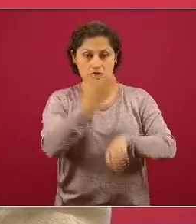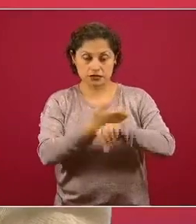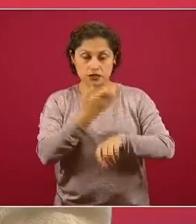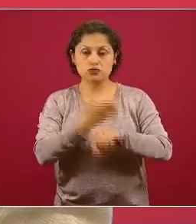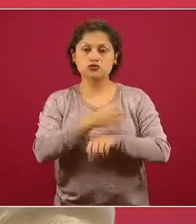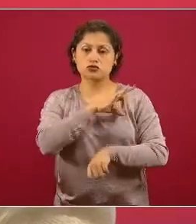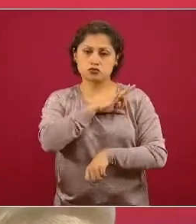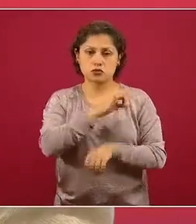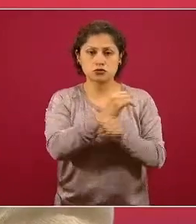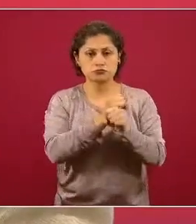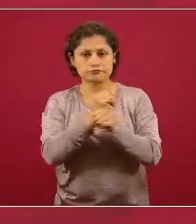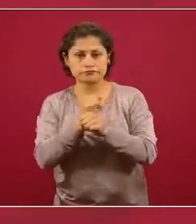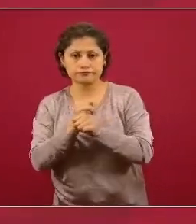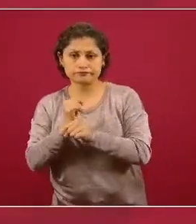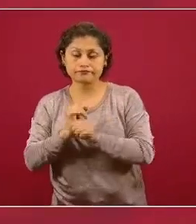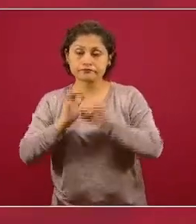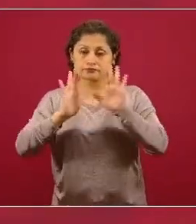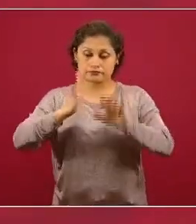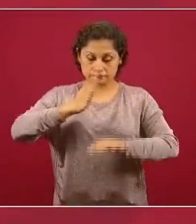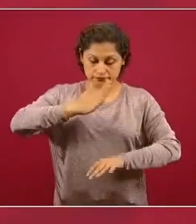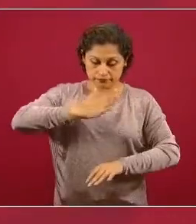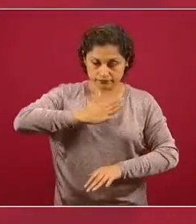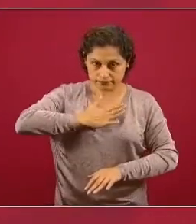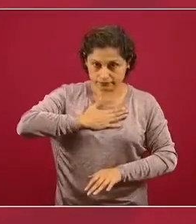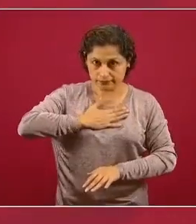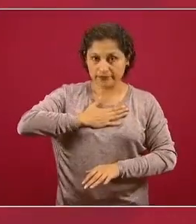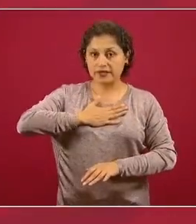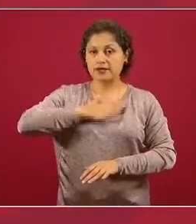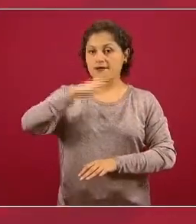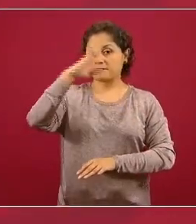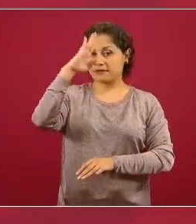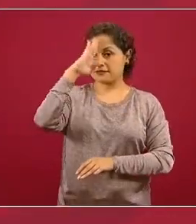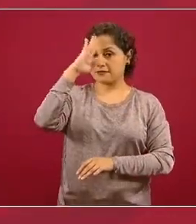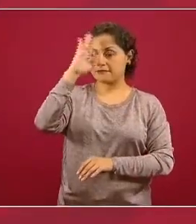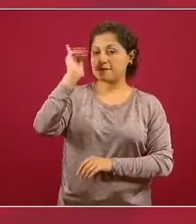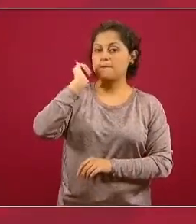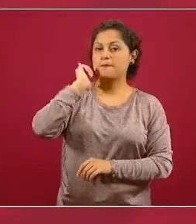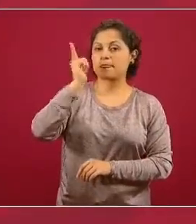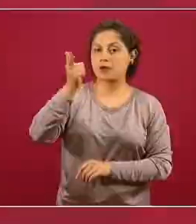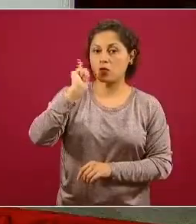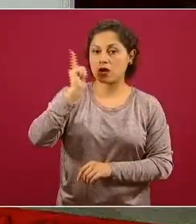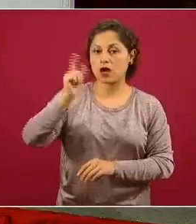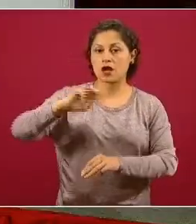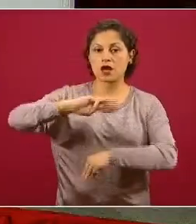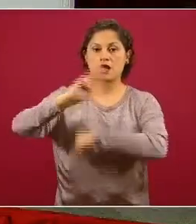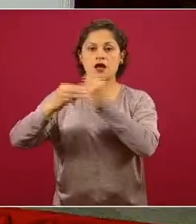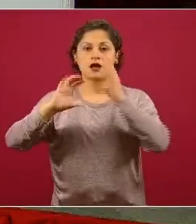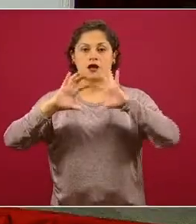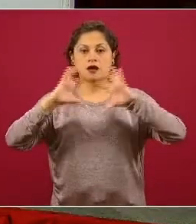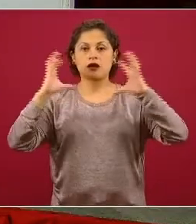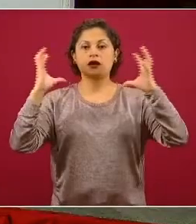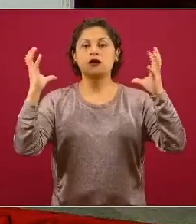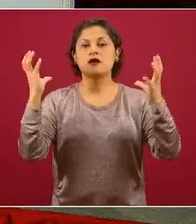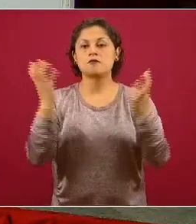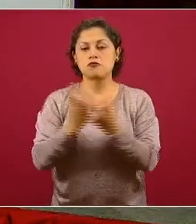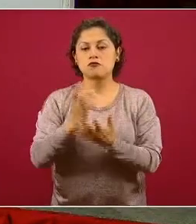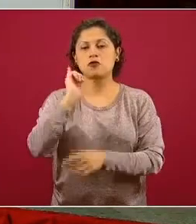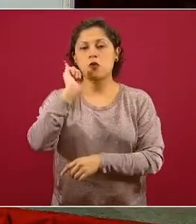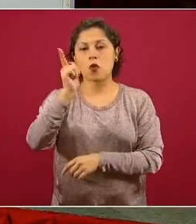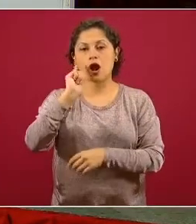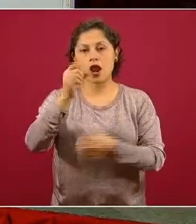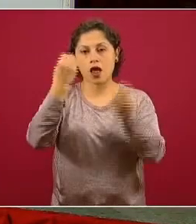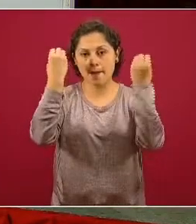deseo personal, ojalá que el mundo no se pierda la oportunidad de tener las contribuciones valiosas de este